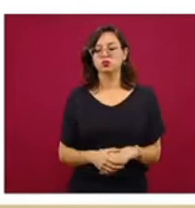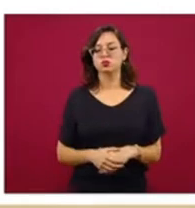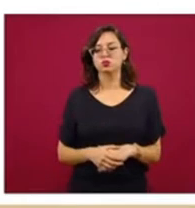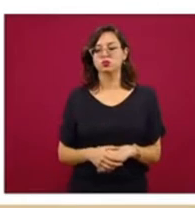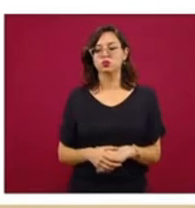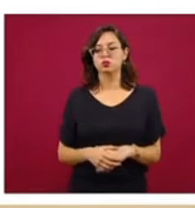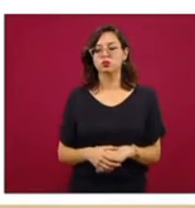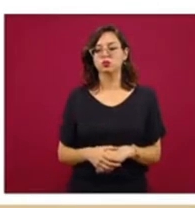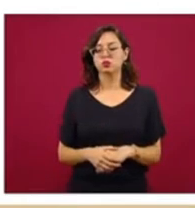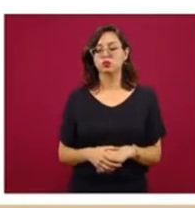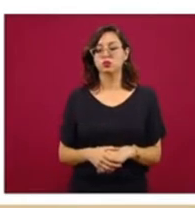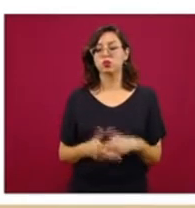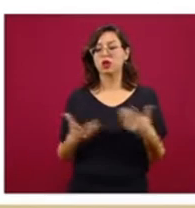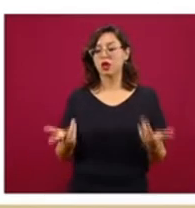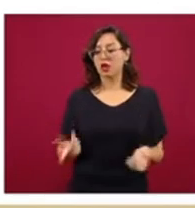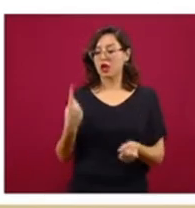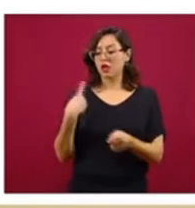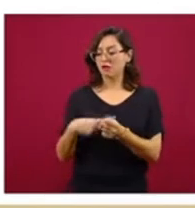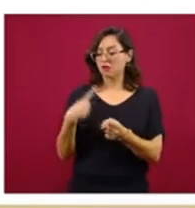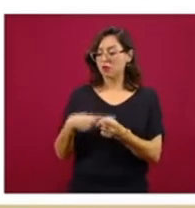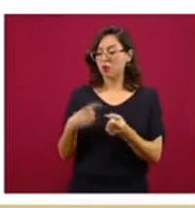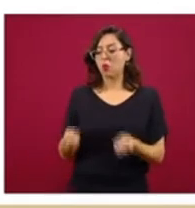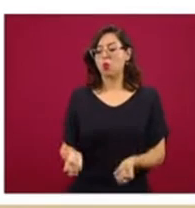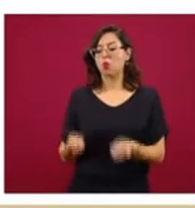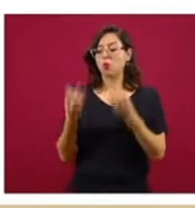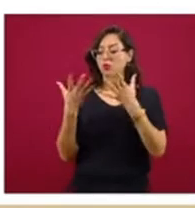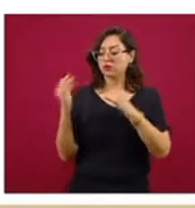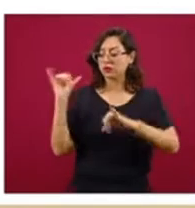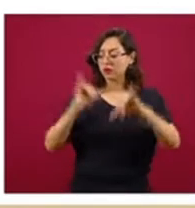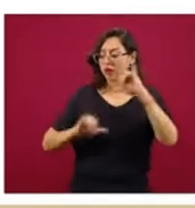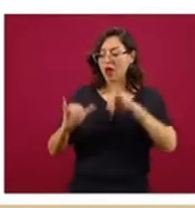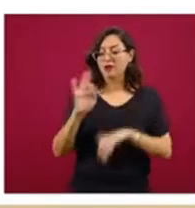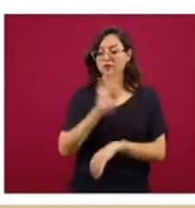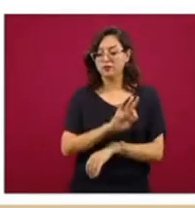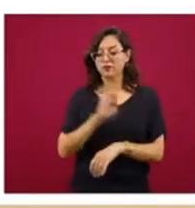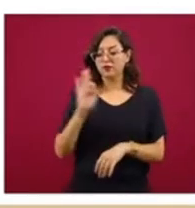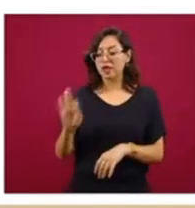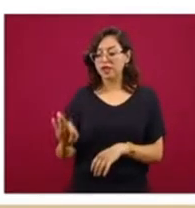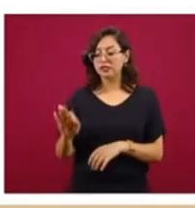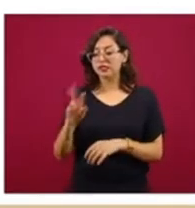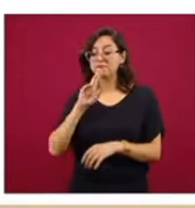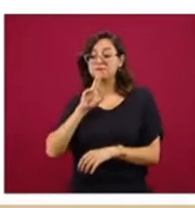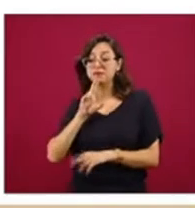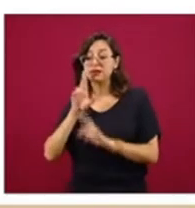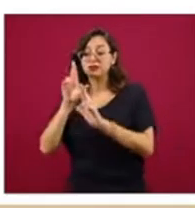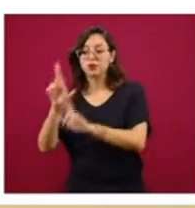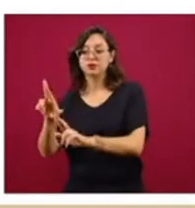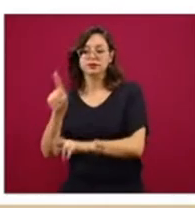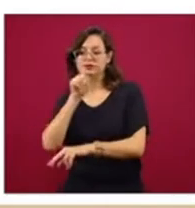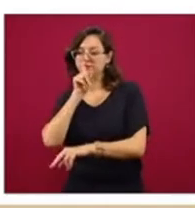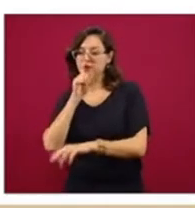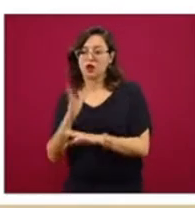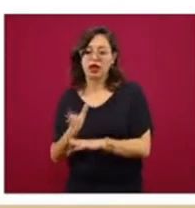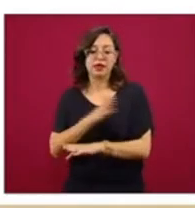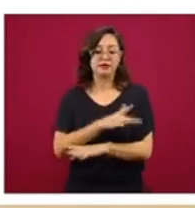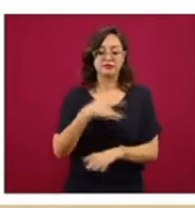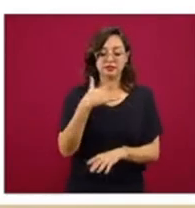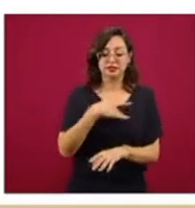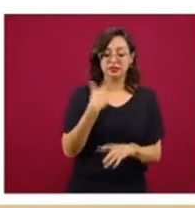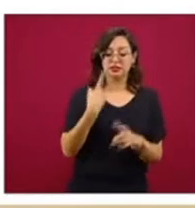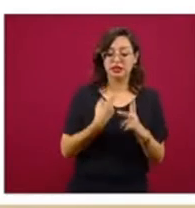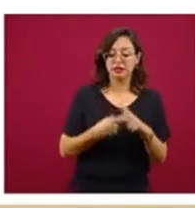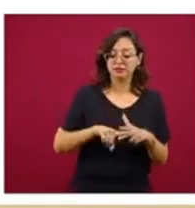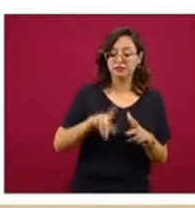los casos que han sido confirmados por fecha en la que ocurrieron, no por fecha en la que fueron registrados, y tenemos